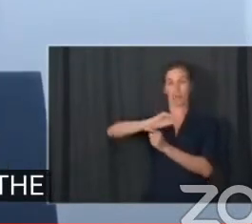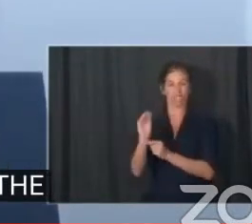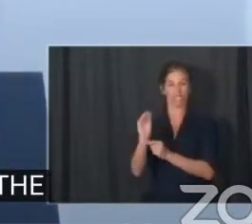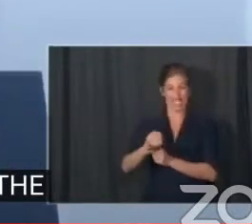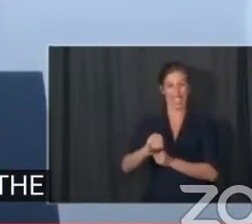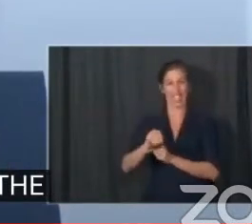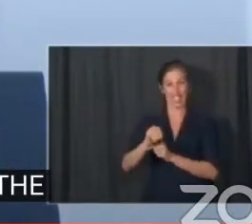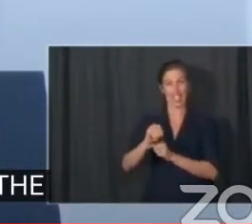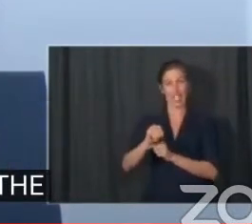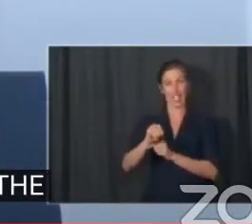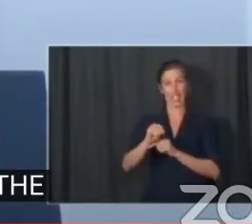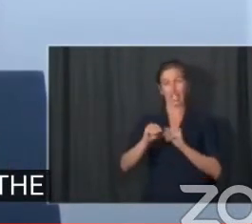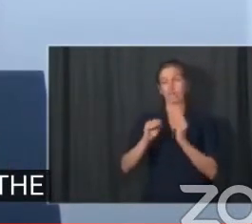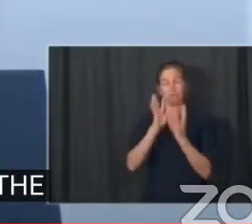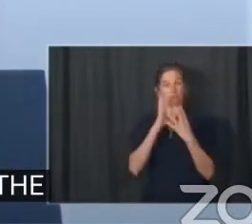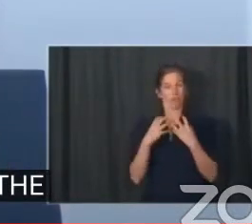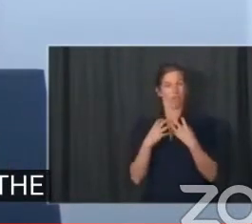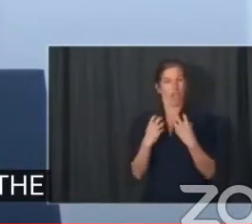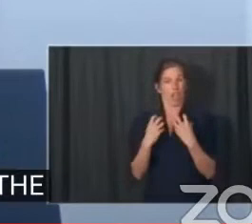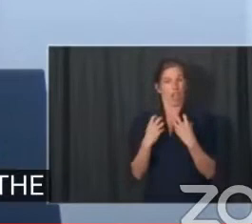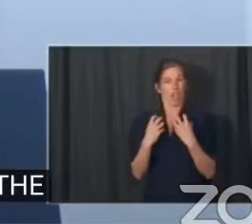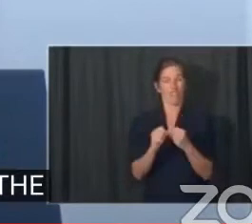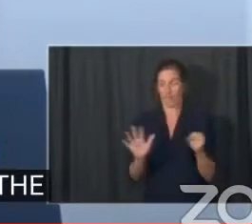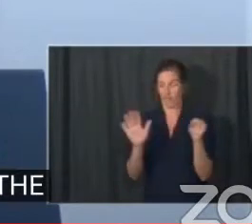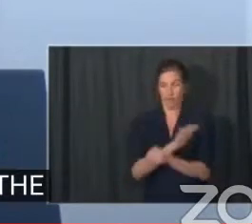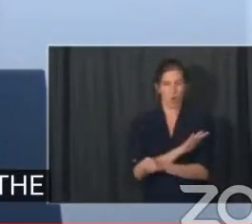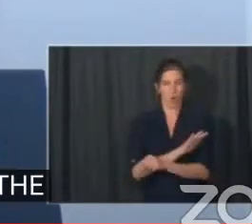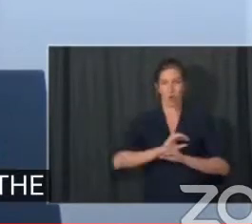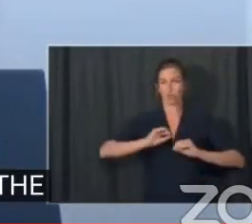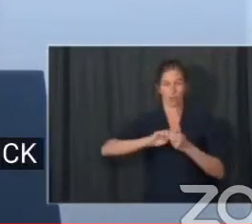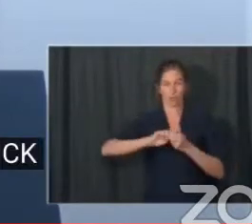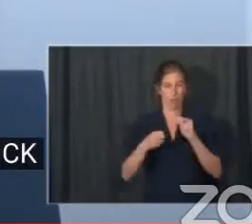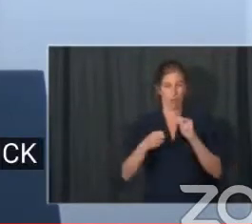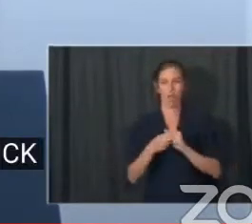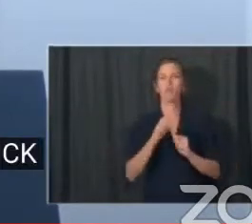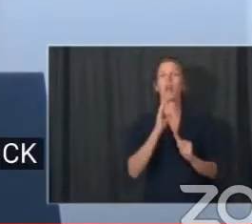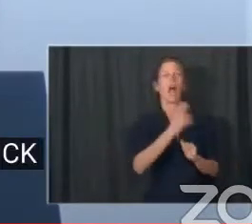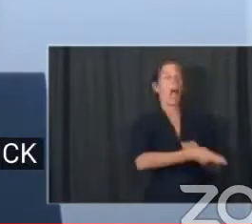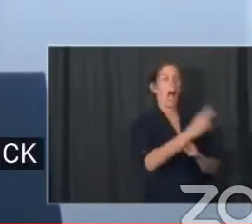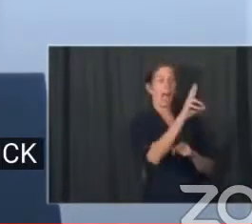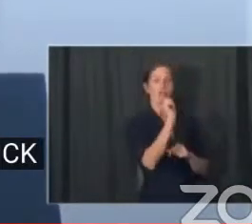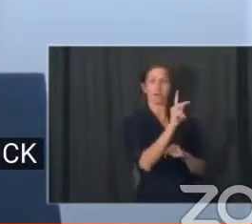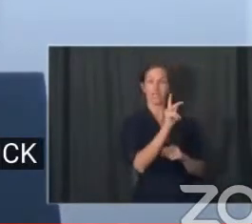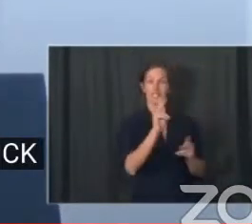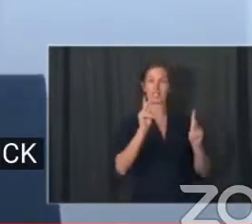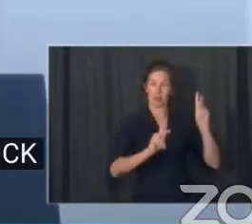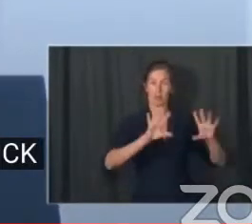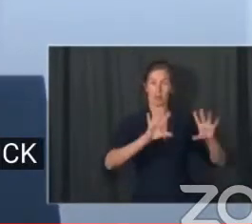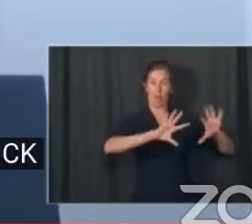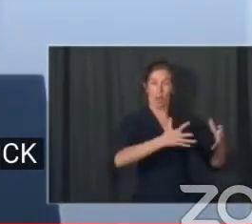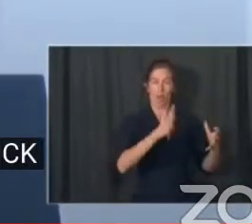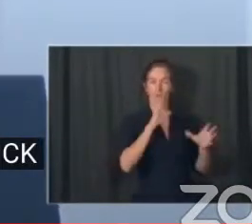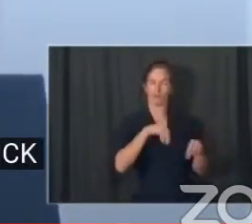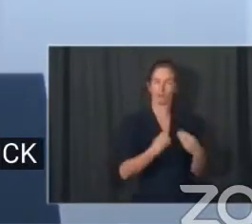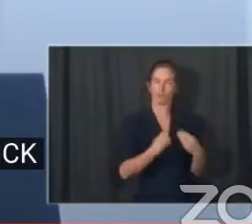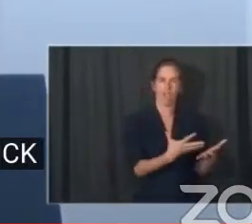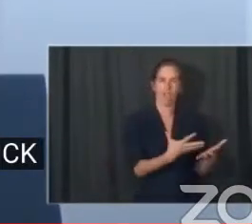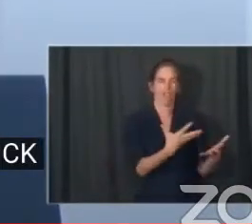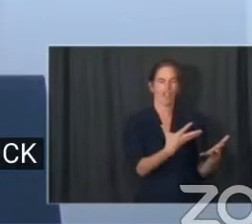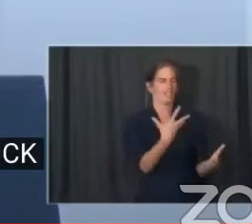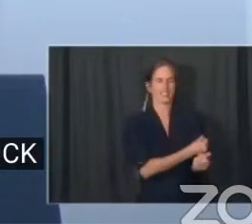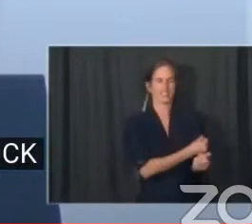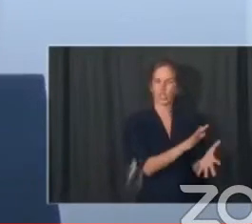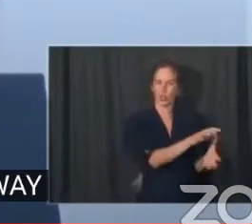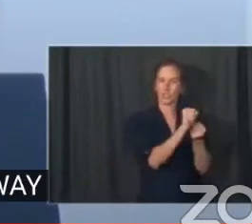personas mayores By giving con the altos vaccine índices to de high-risk individuals right dificultades away, we will médicas. dramatically reduce Así que hospitalizations and haremos que deaths.